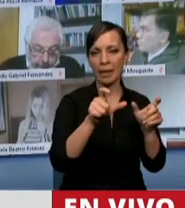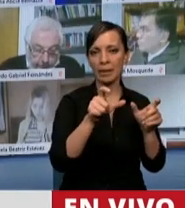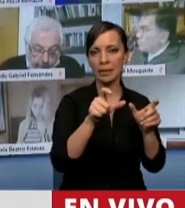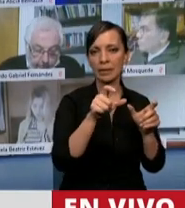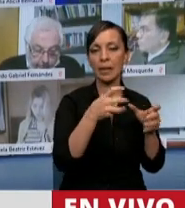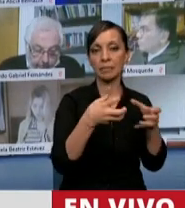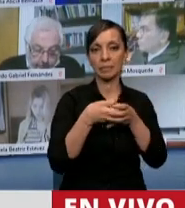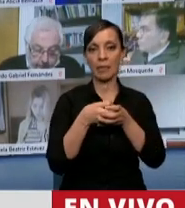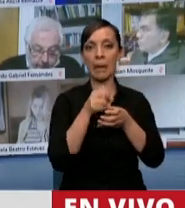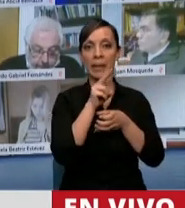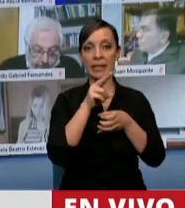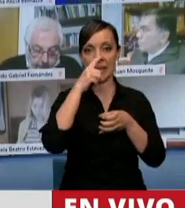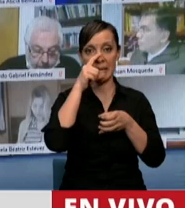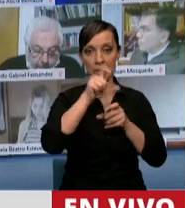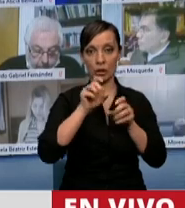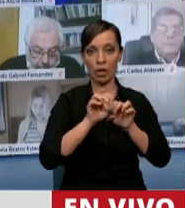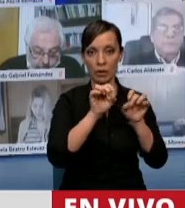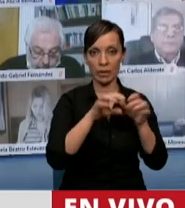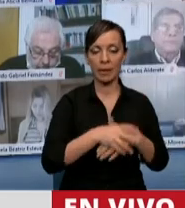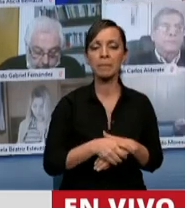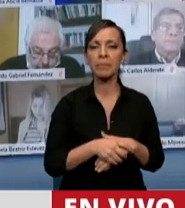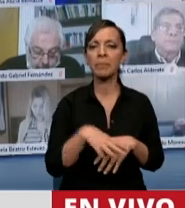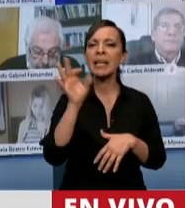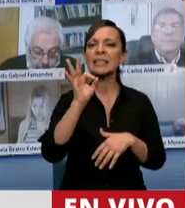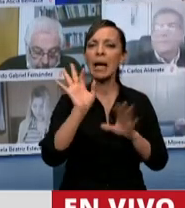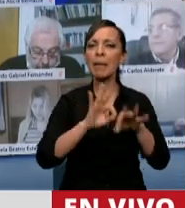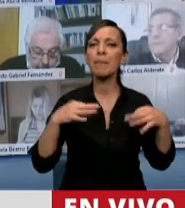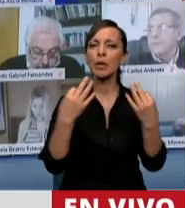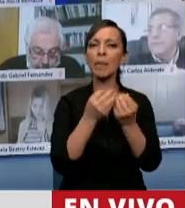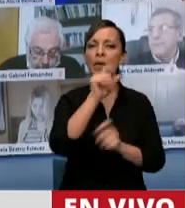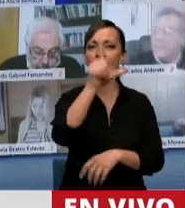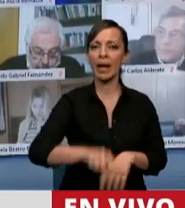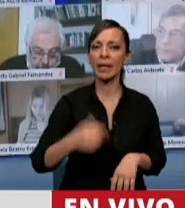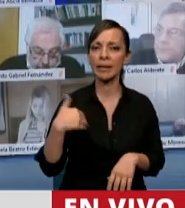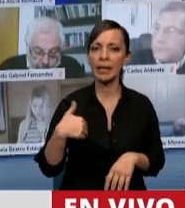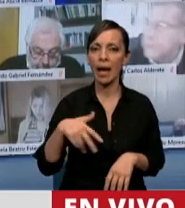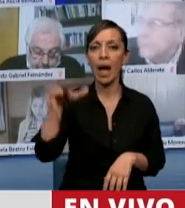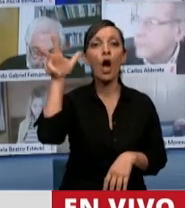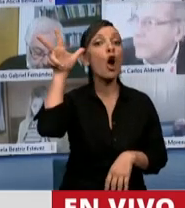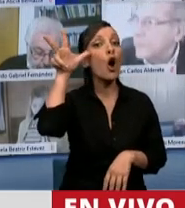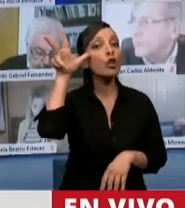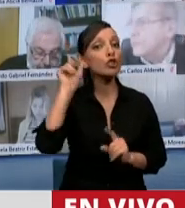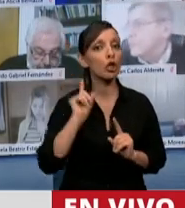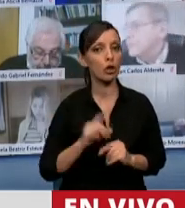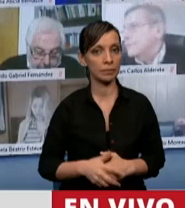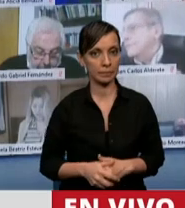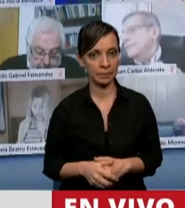27 sabe cuál es el promedio del país 8 8